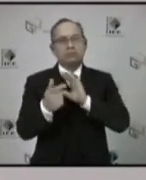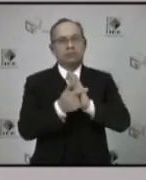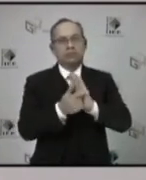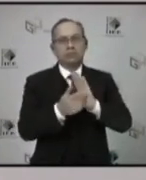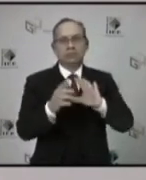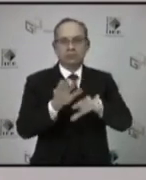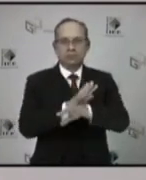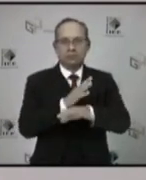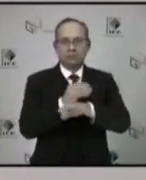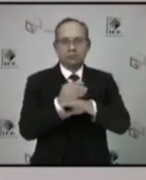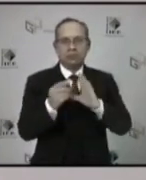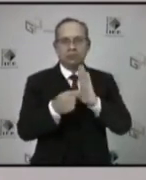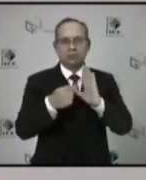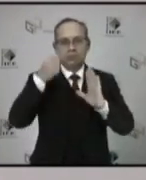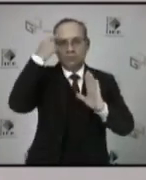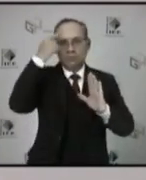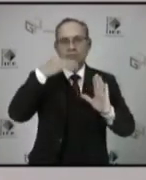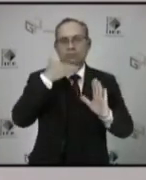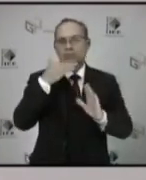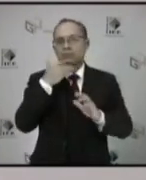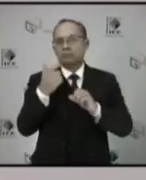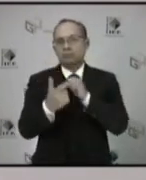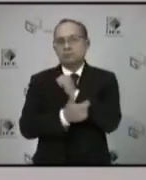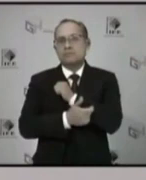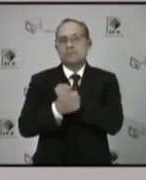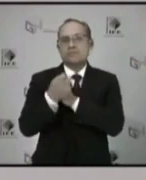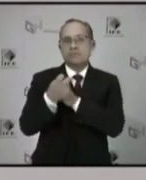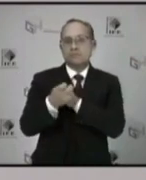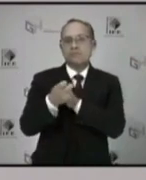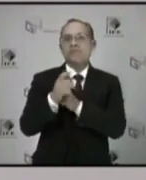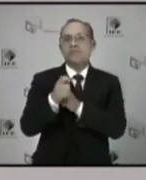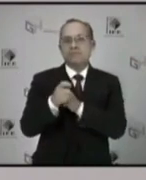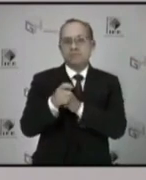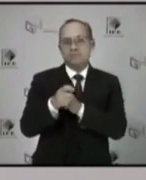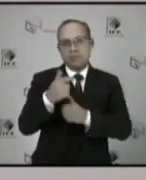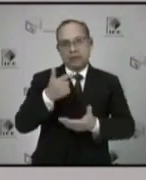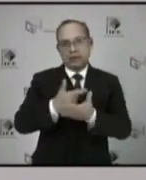grave, como lo hicimos a nivel federal. Pero